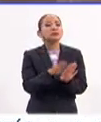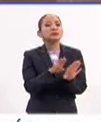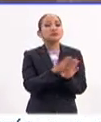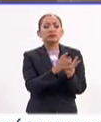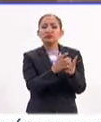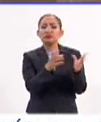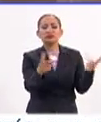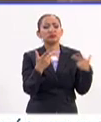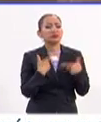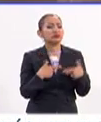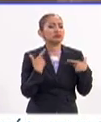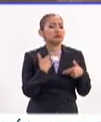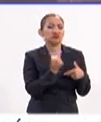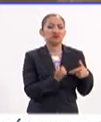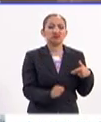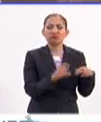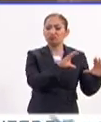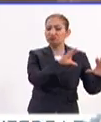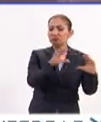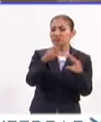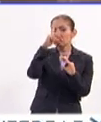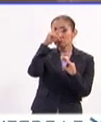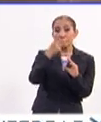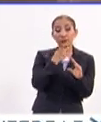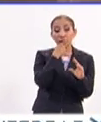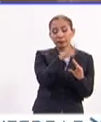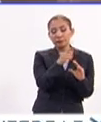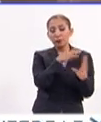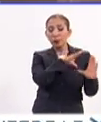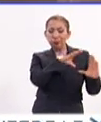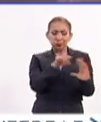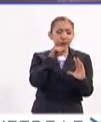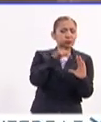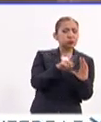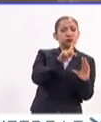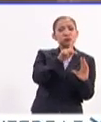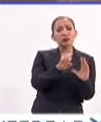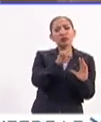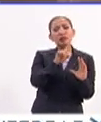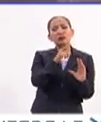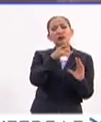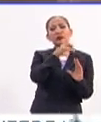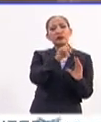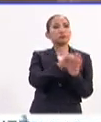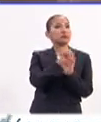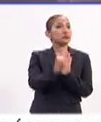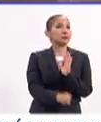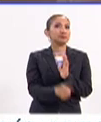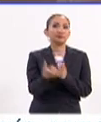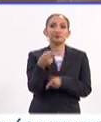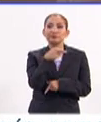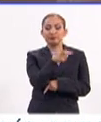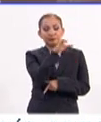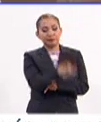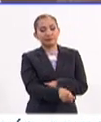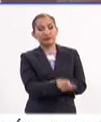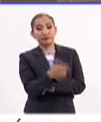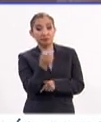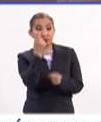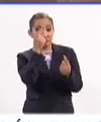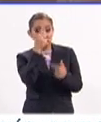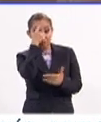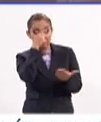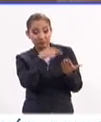por grandes educadores mexicanos, se habla de una pedagogía en México, como el caso de lo que